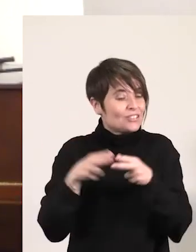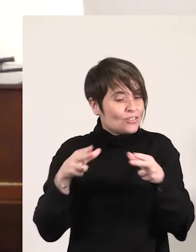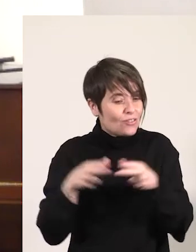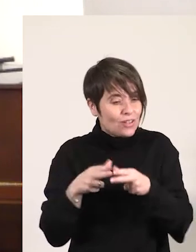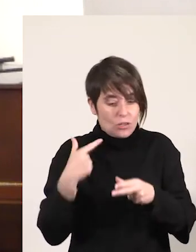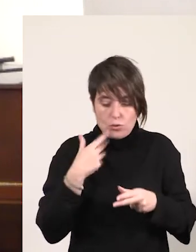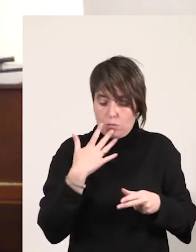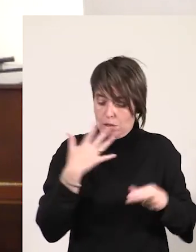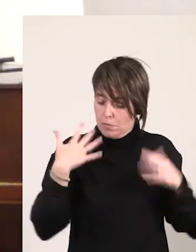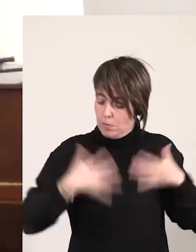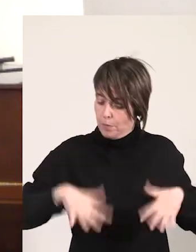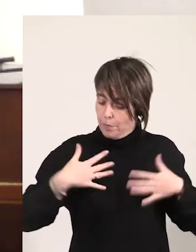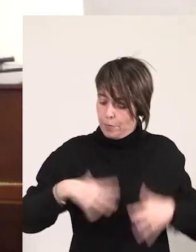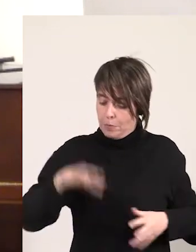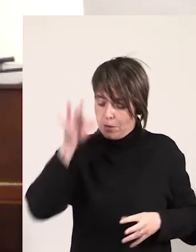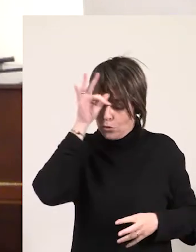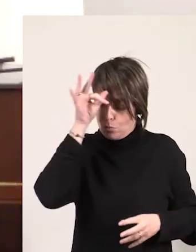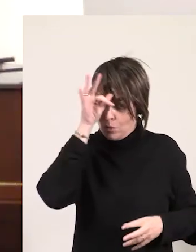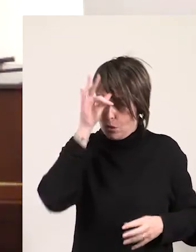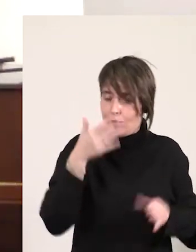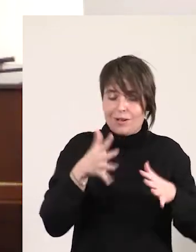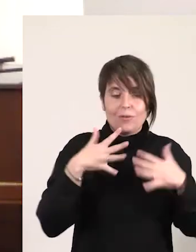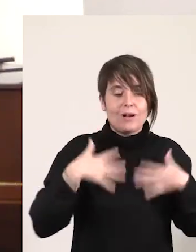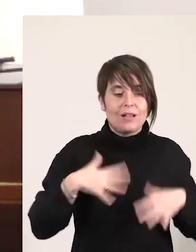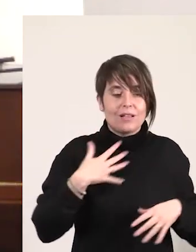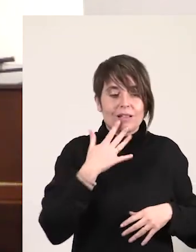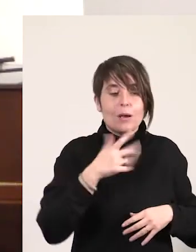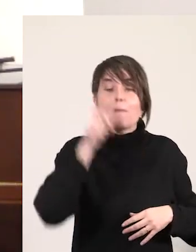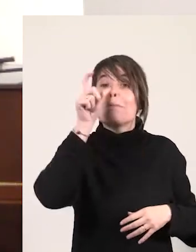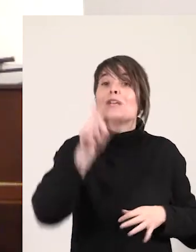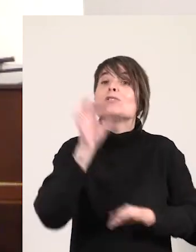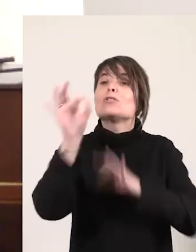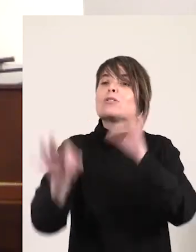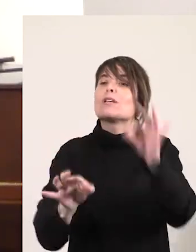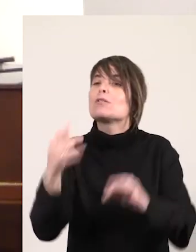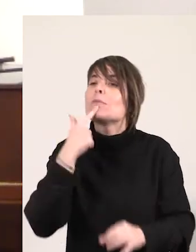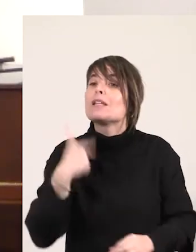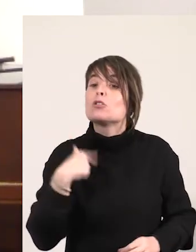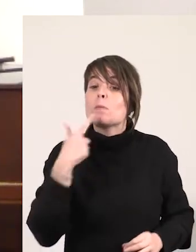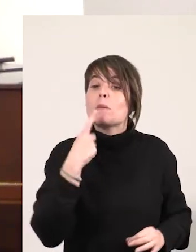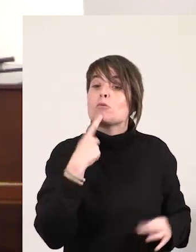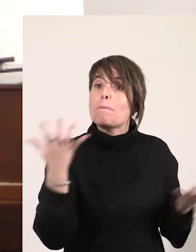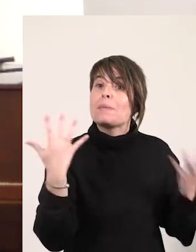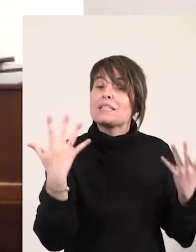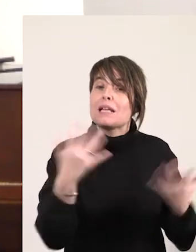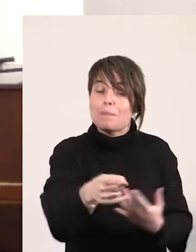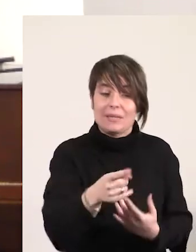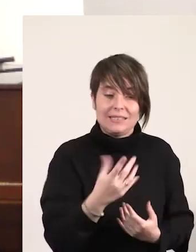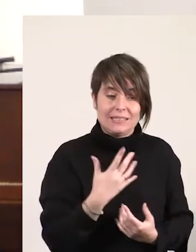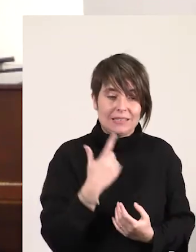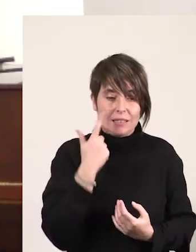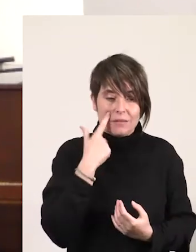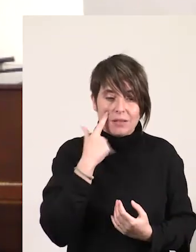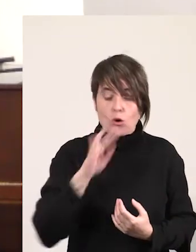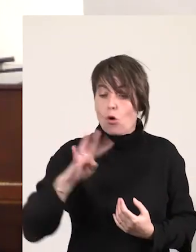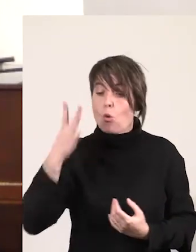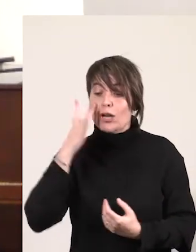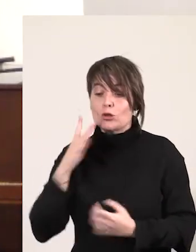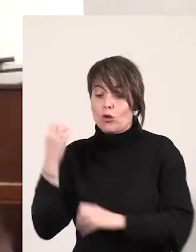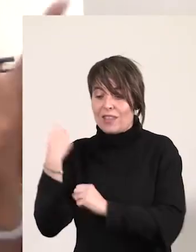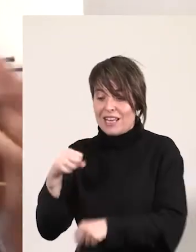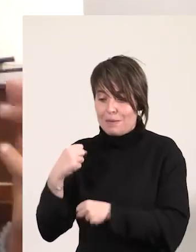te vaya bien, te van a inferir una clase. Yo he ido vestida de domingo a presentar un acto y me han dicho, personas de la organización, date